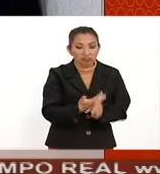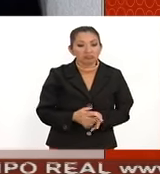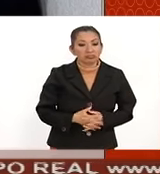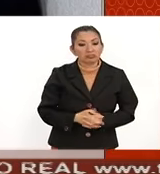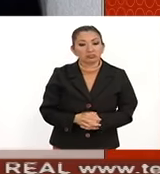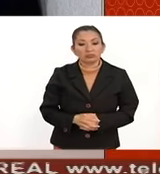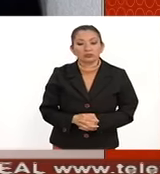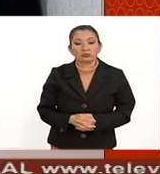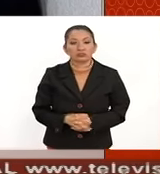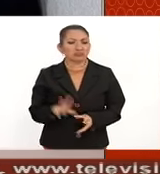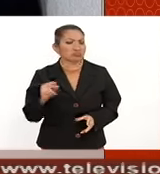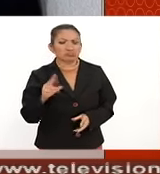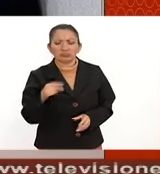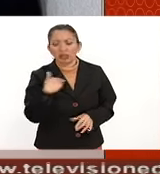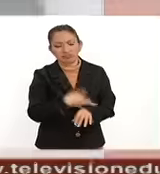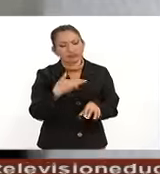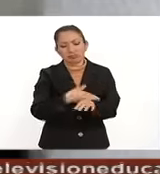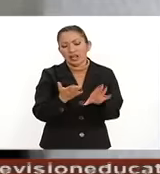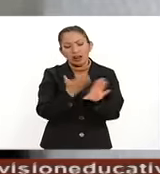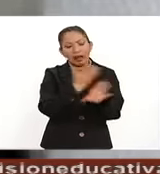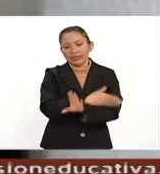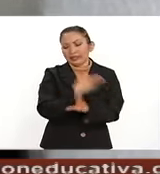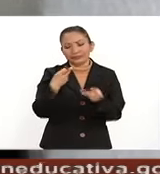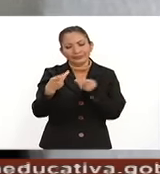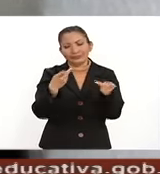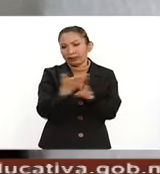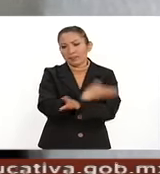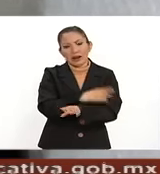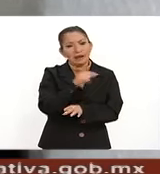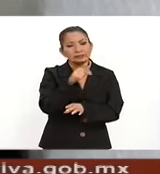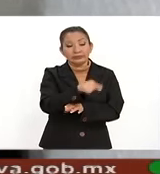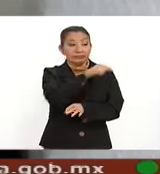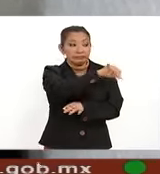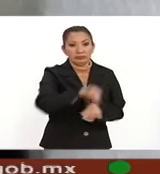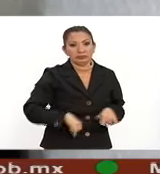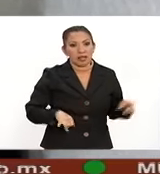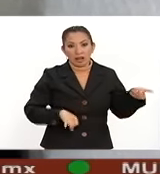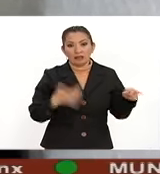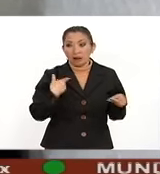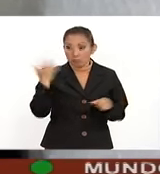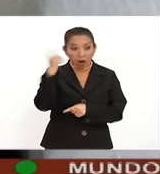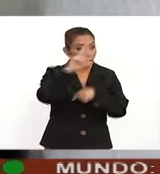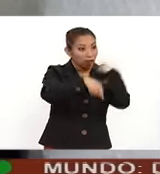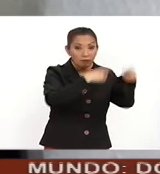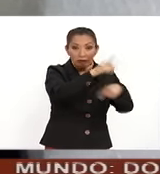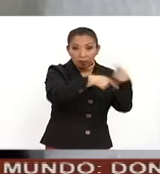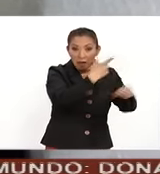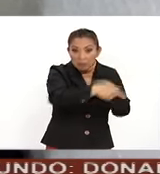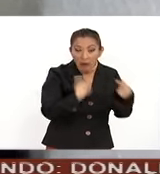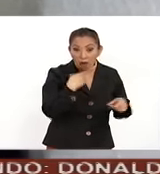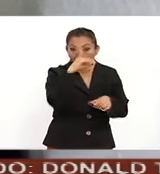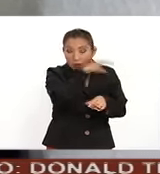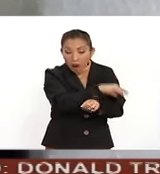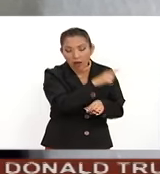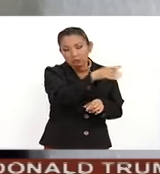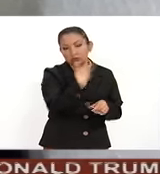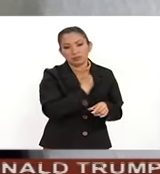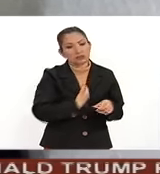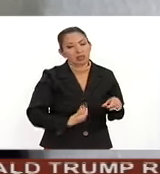Unidos? No, son procedimientos orquestados y me parece que a quien menos le interesa también tener este tipo de flujos migratorios es